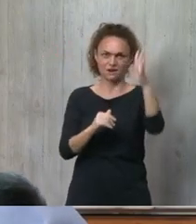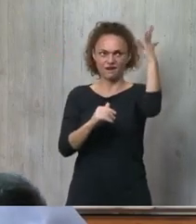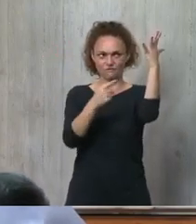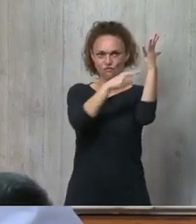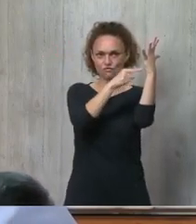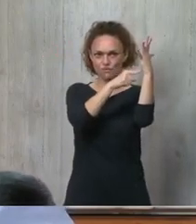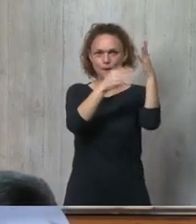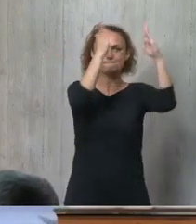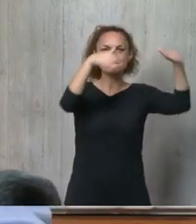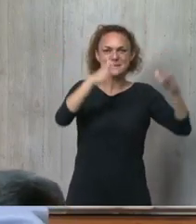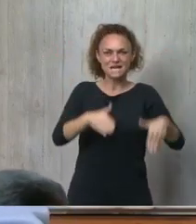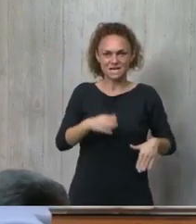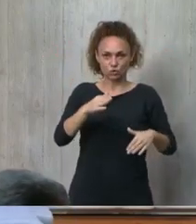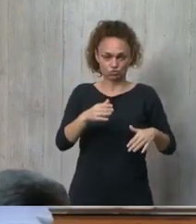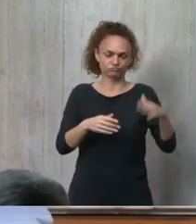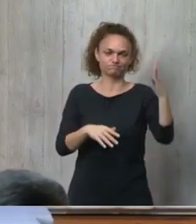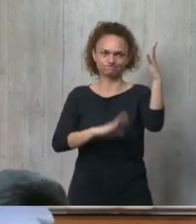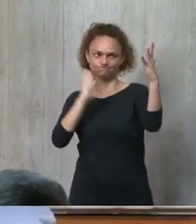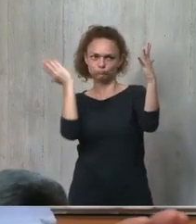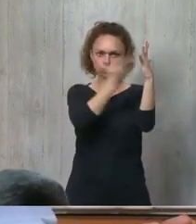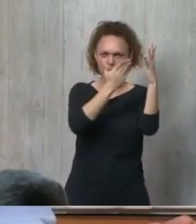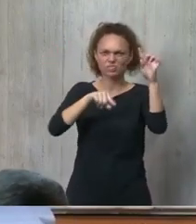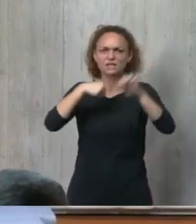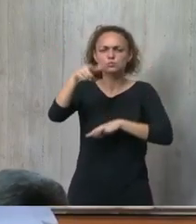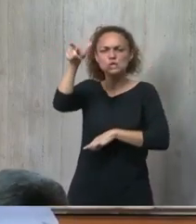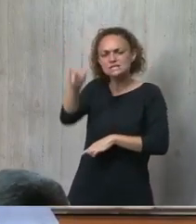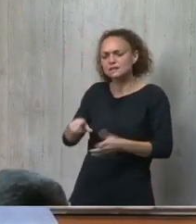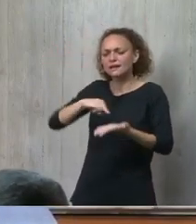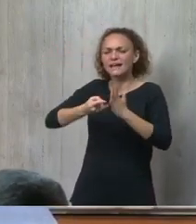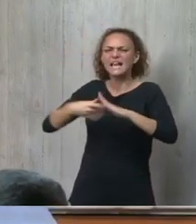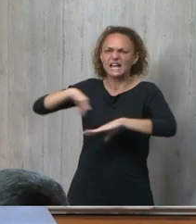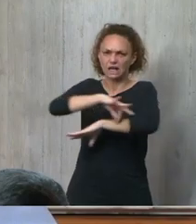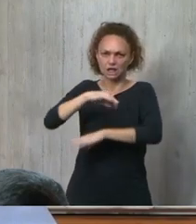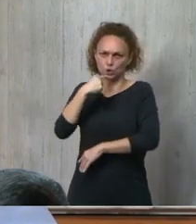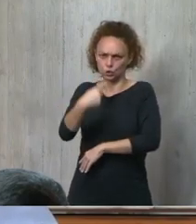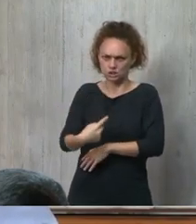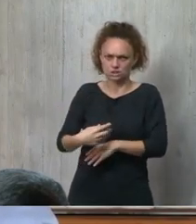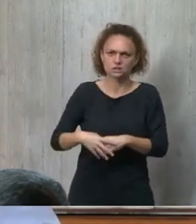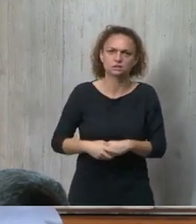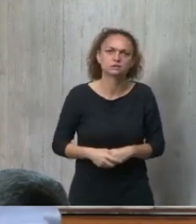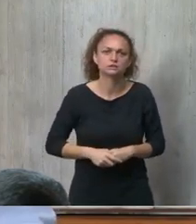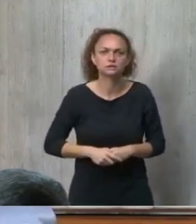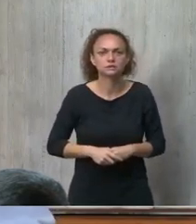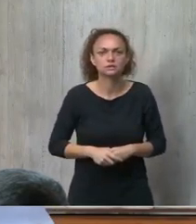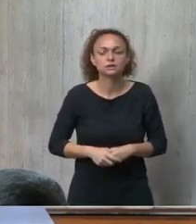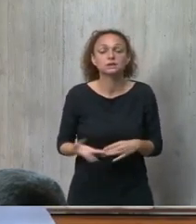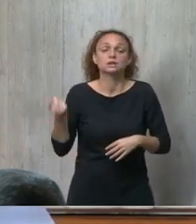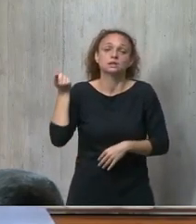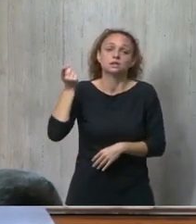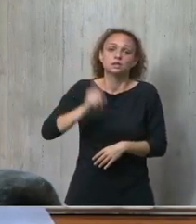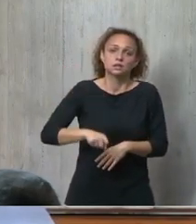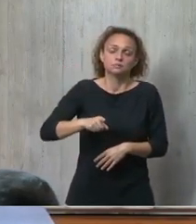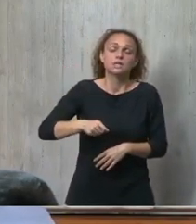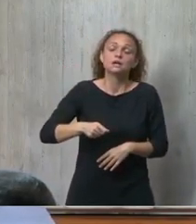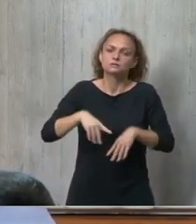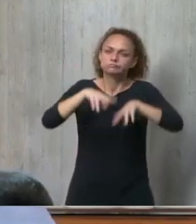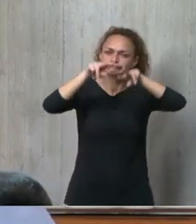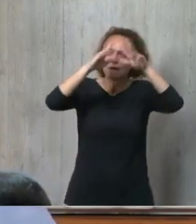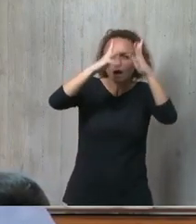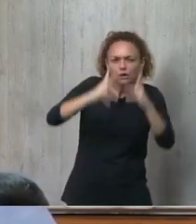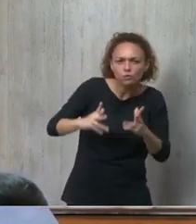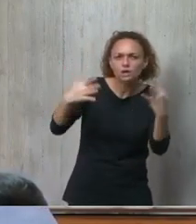luego lo dirá el ingeniero. Esto también es importante señalarlo. Y habrá que medir también la afección que hayan